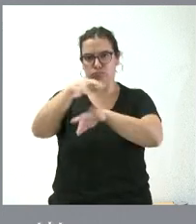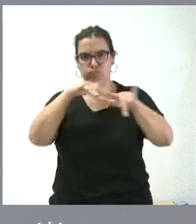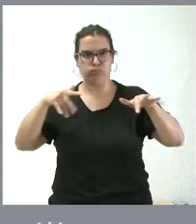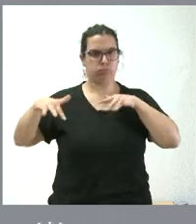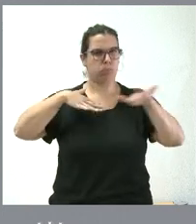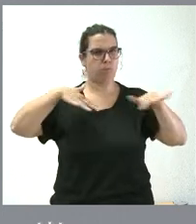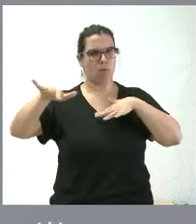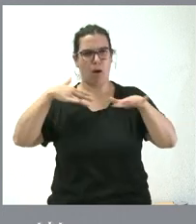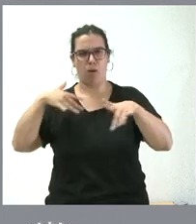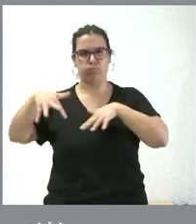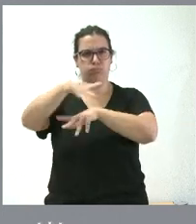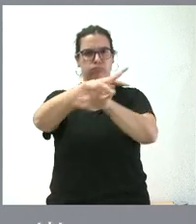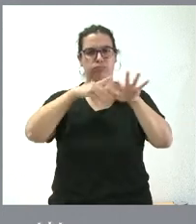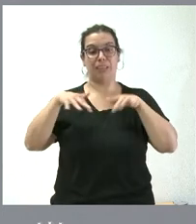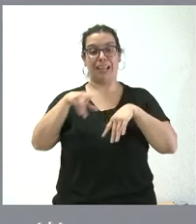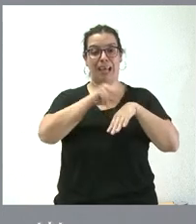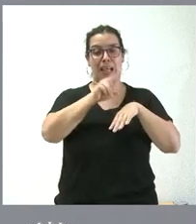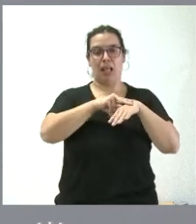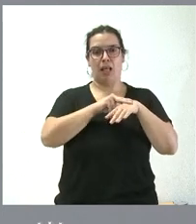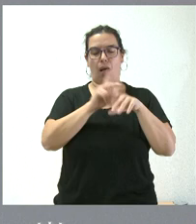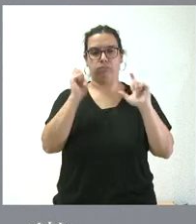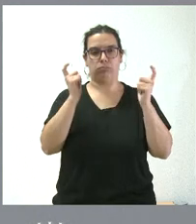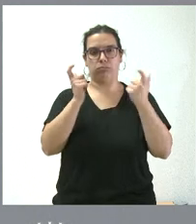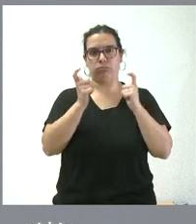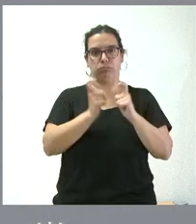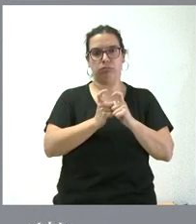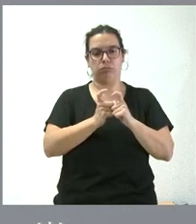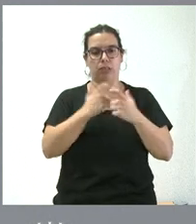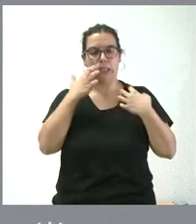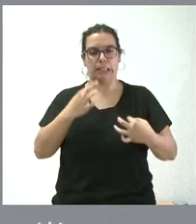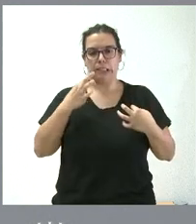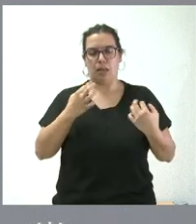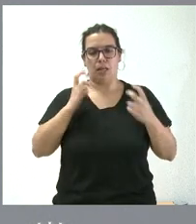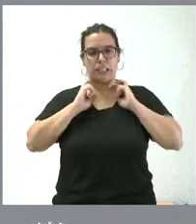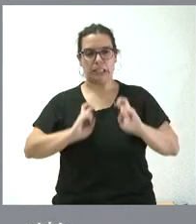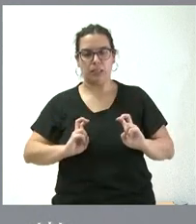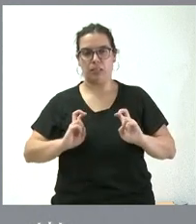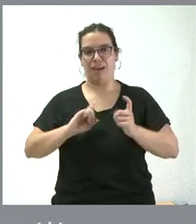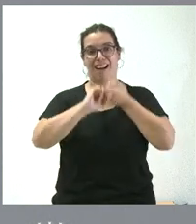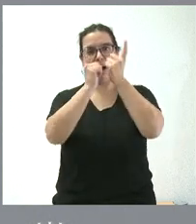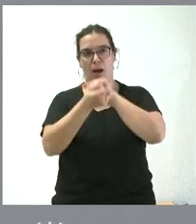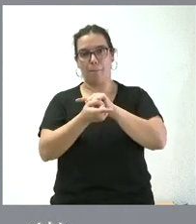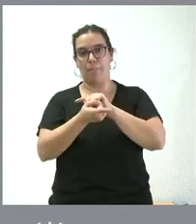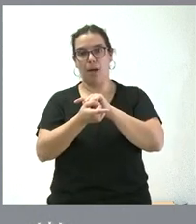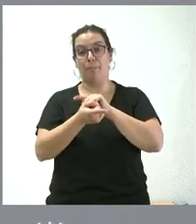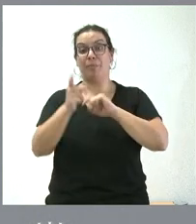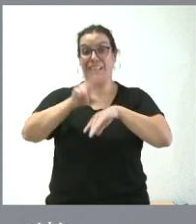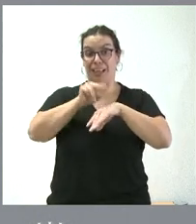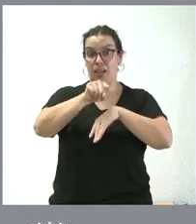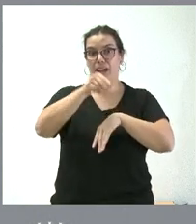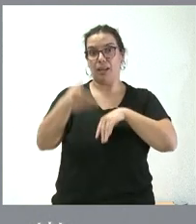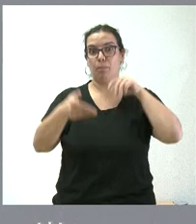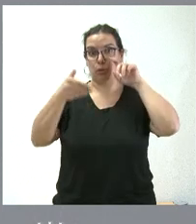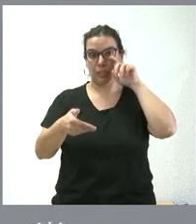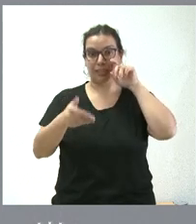Pues cambia ese hábitat y perjudica o pone en riesgo la existencia de estos anfibios que forman parte de las